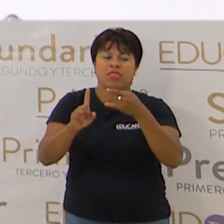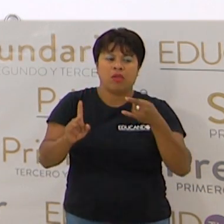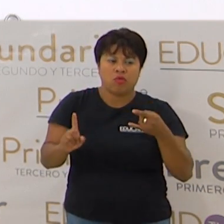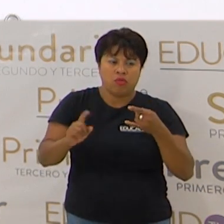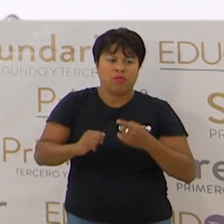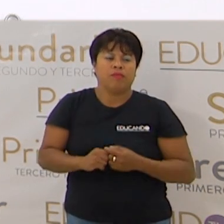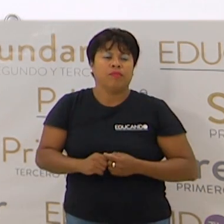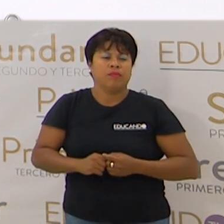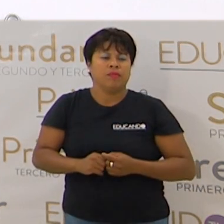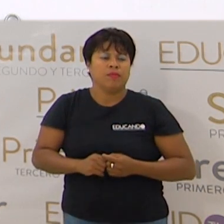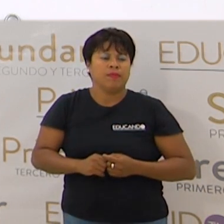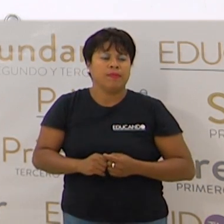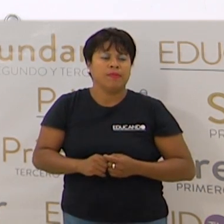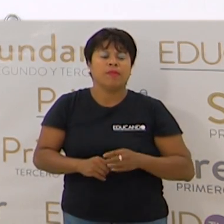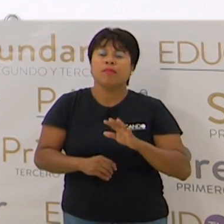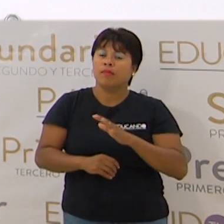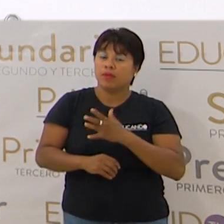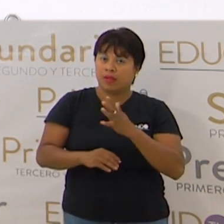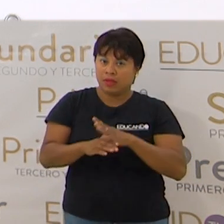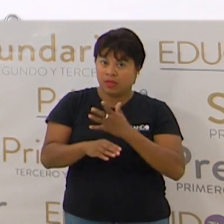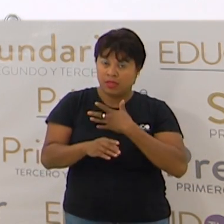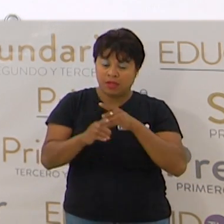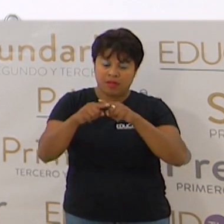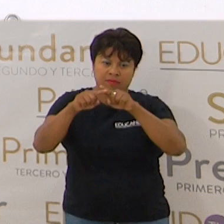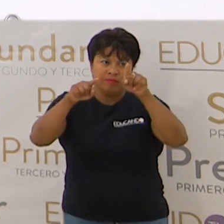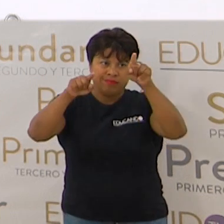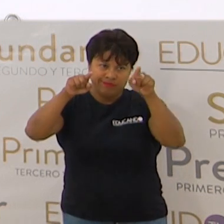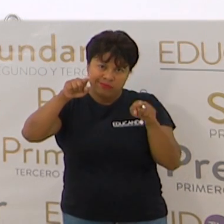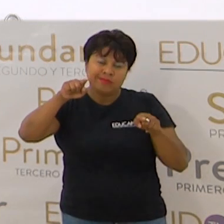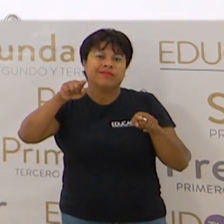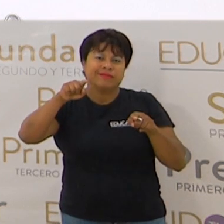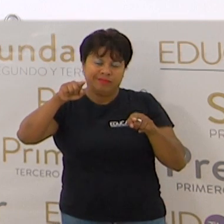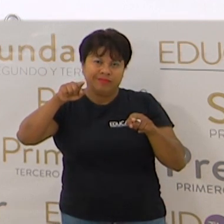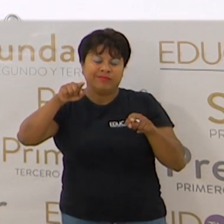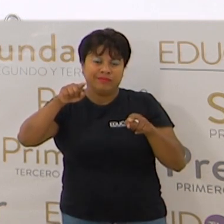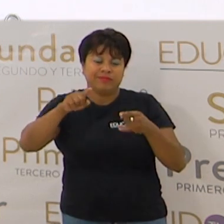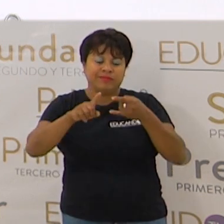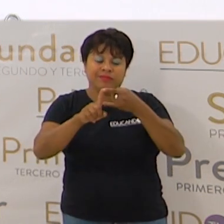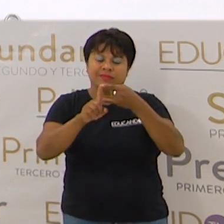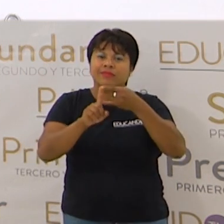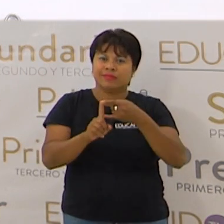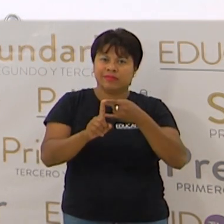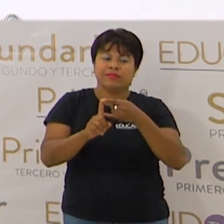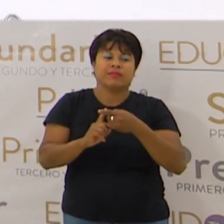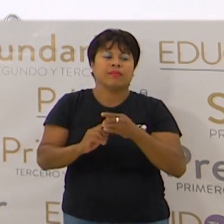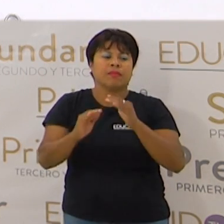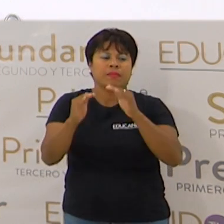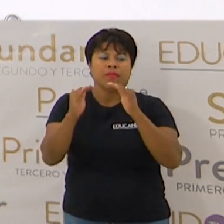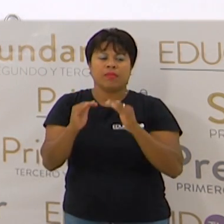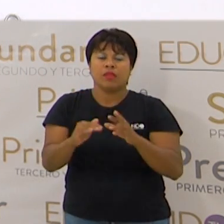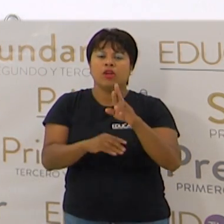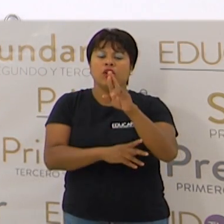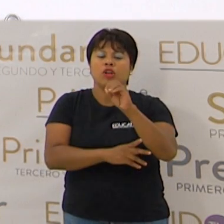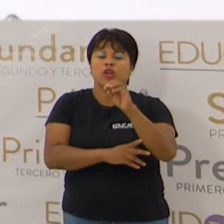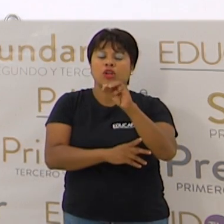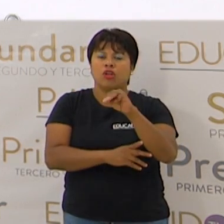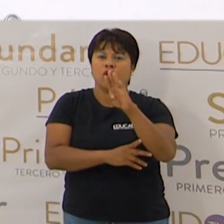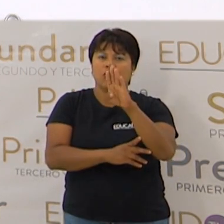rectángulo, porque tiene un ángulo recto, ¿sí? Lo voy a abreviar. Aquí sería un